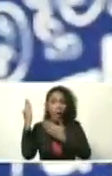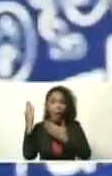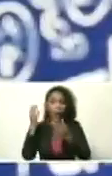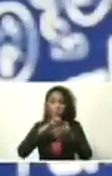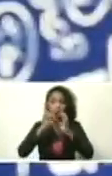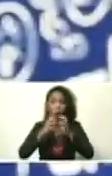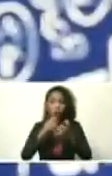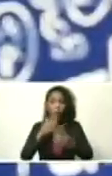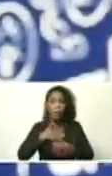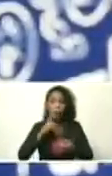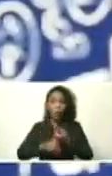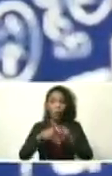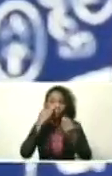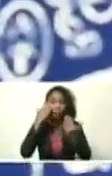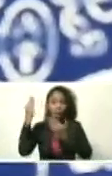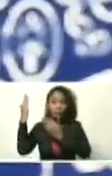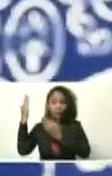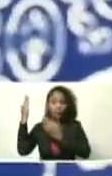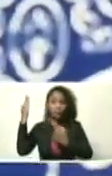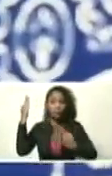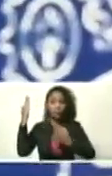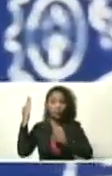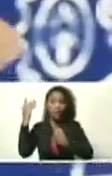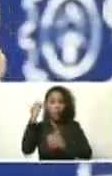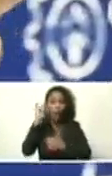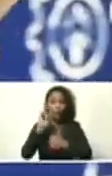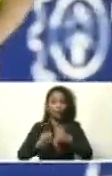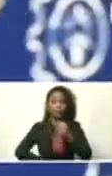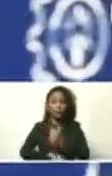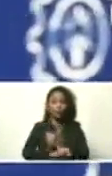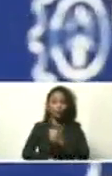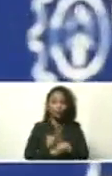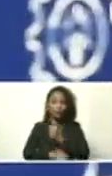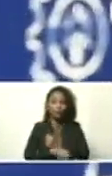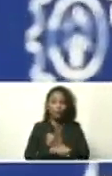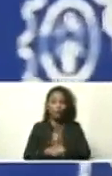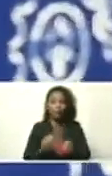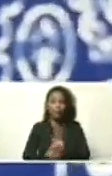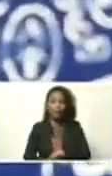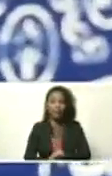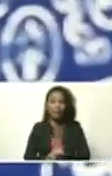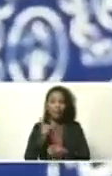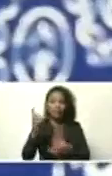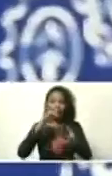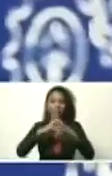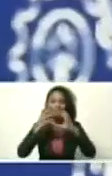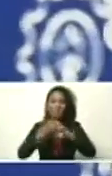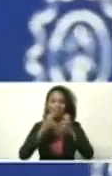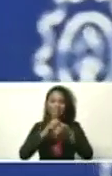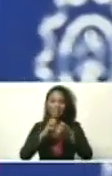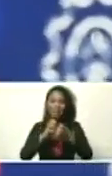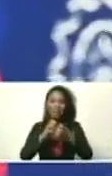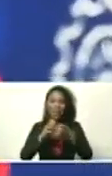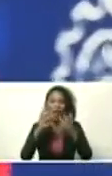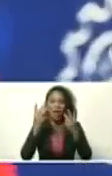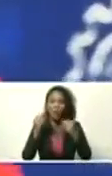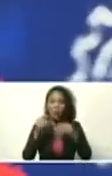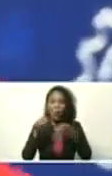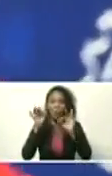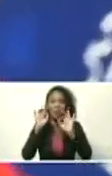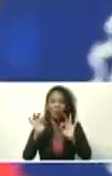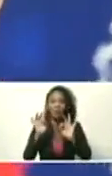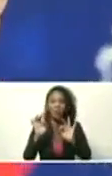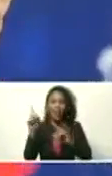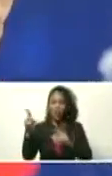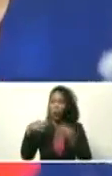Cilia. Mira, Cilia, lo que aparece en el balón. Ese balón, presidente, es edición especial. No son echadores de broma,